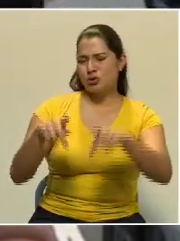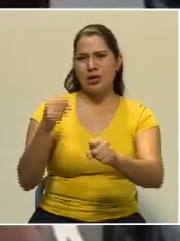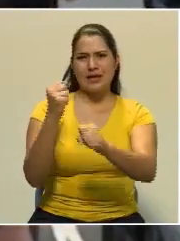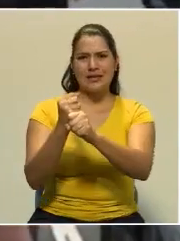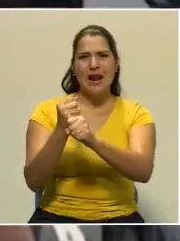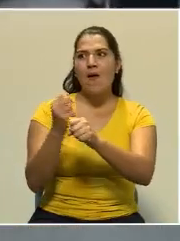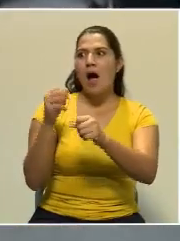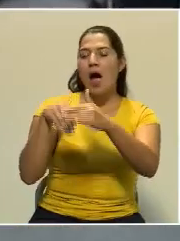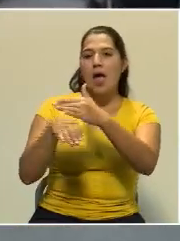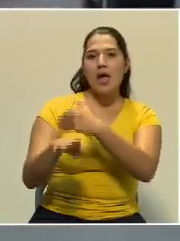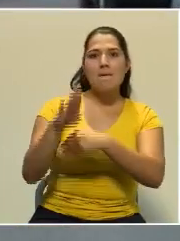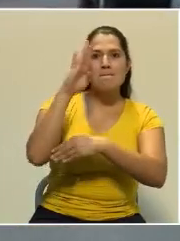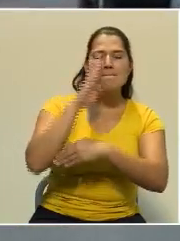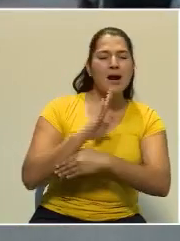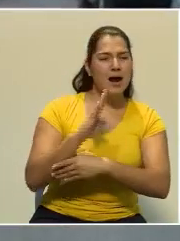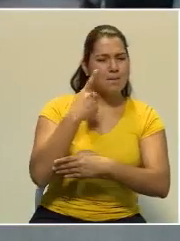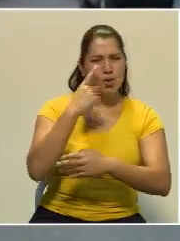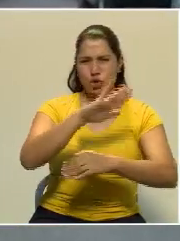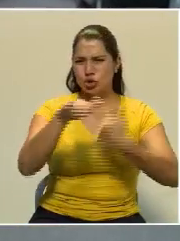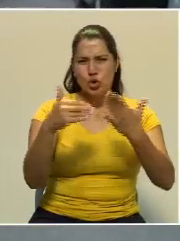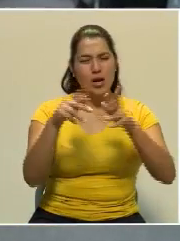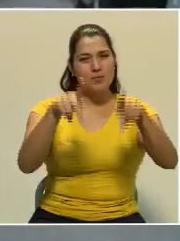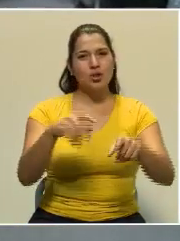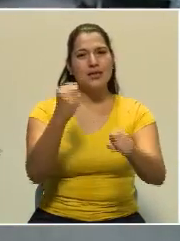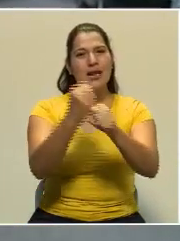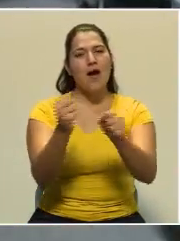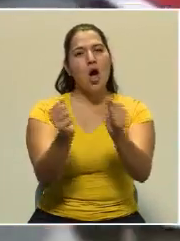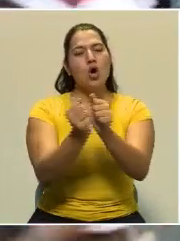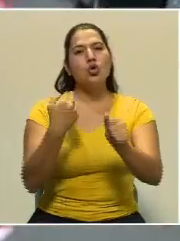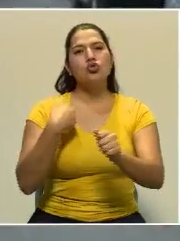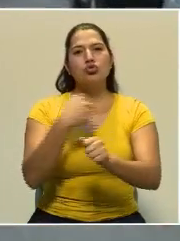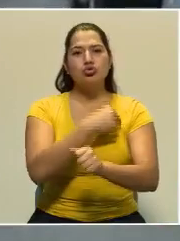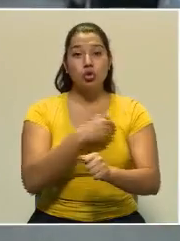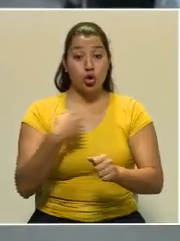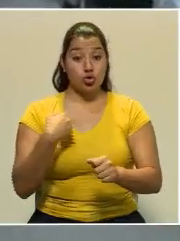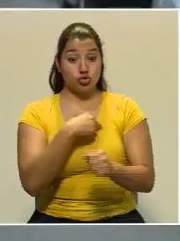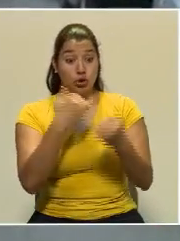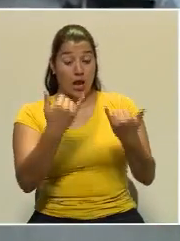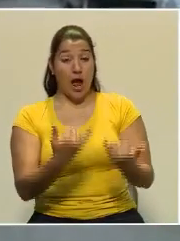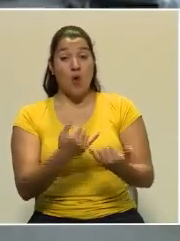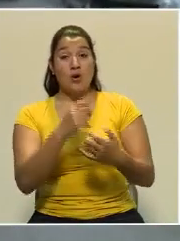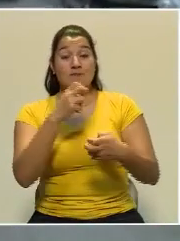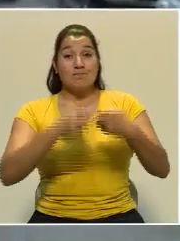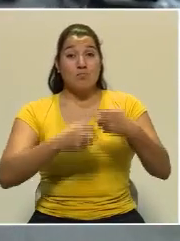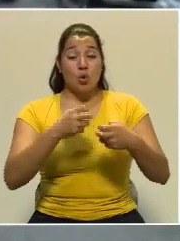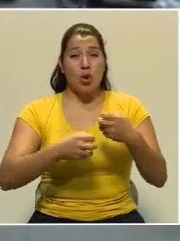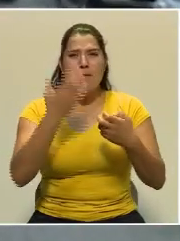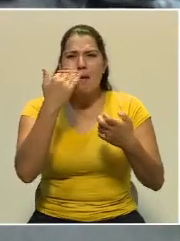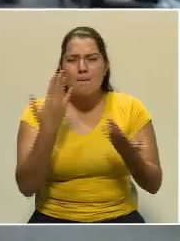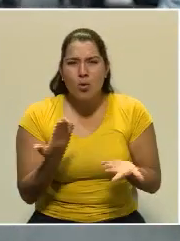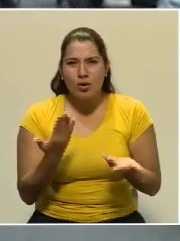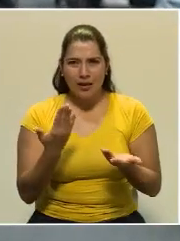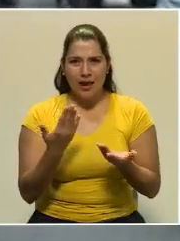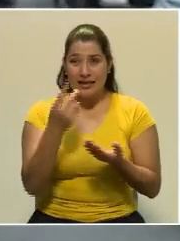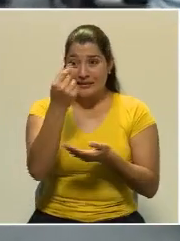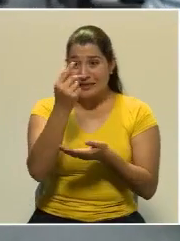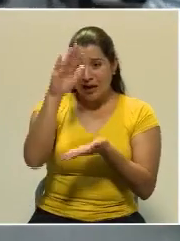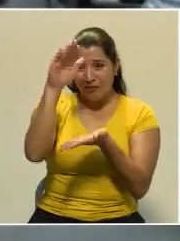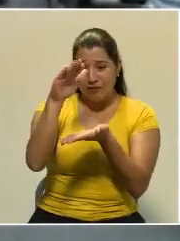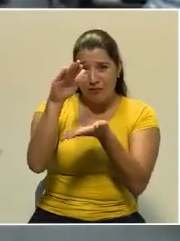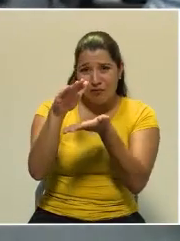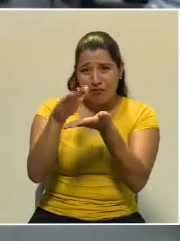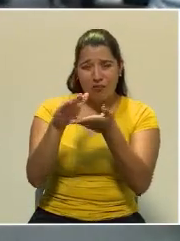trabajan con nosotros. Tenemos grandes dificultades porque están poniéndole a los componentes salariales, los están eliminando, están